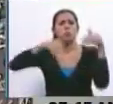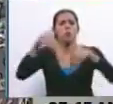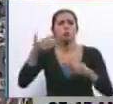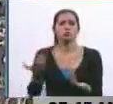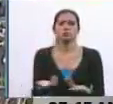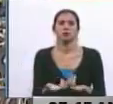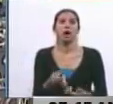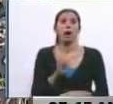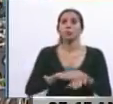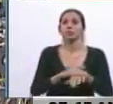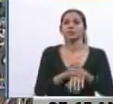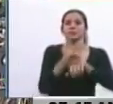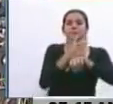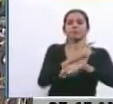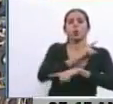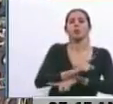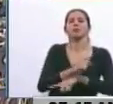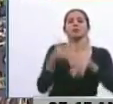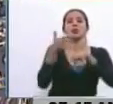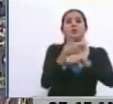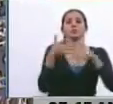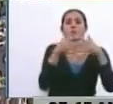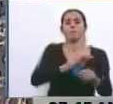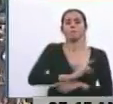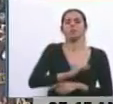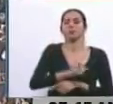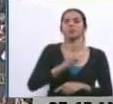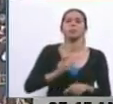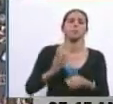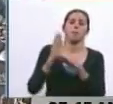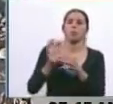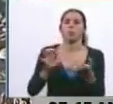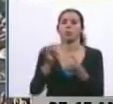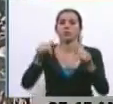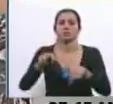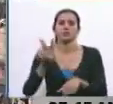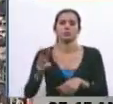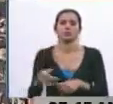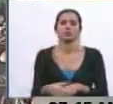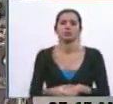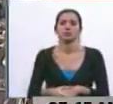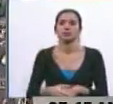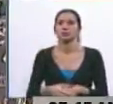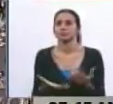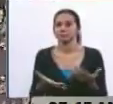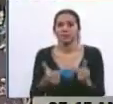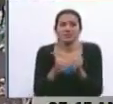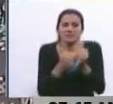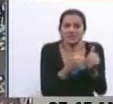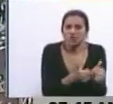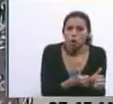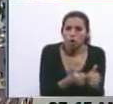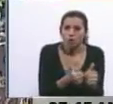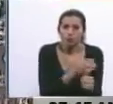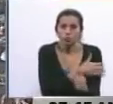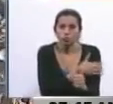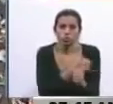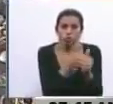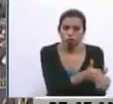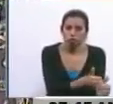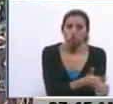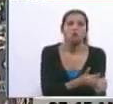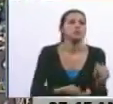del imperio de desestabilizar. Quieren que aquí la gente, su gente, sus seguidores, salgan molestos a la calle. Pero